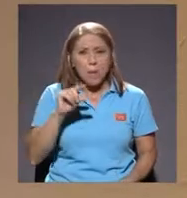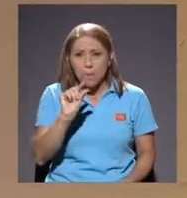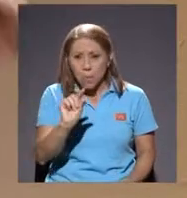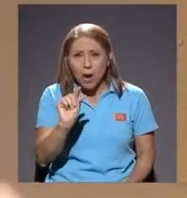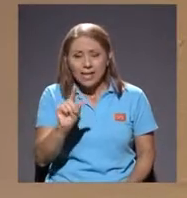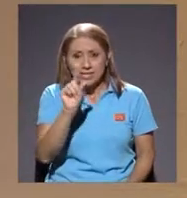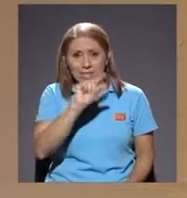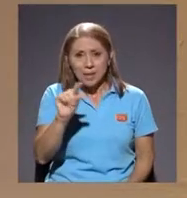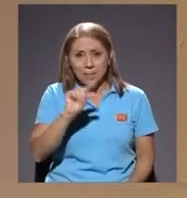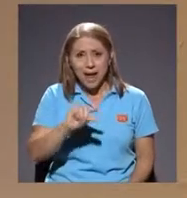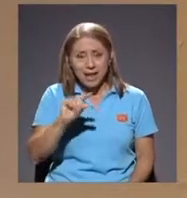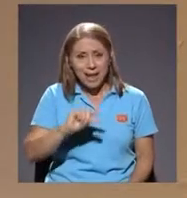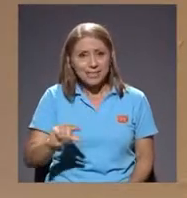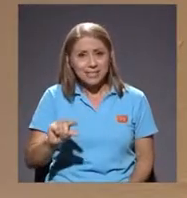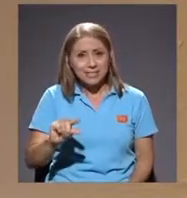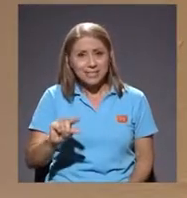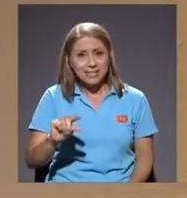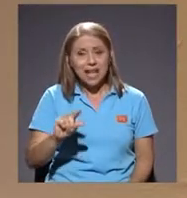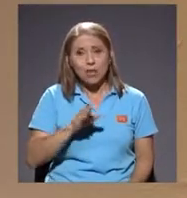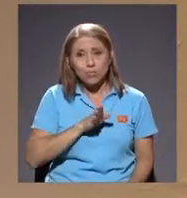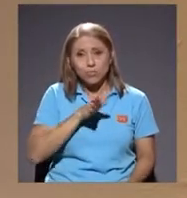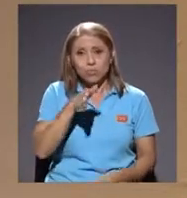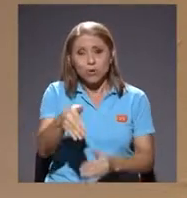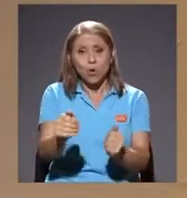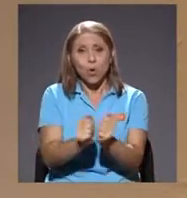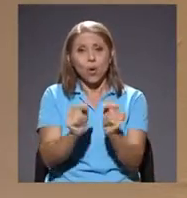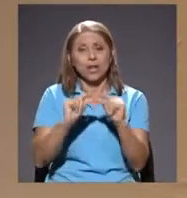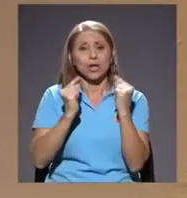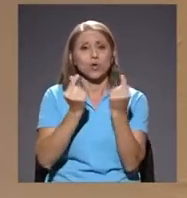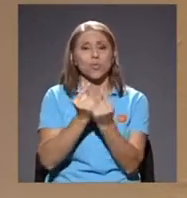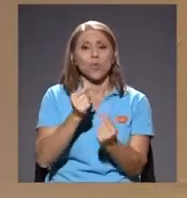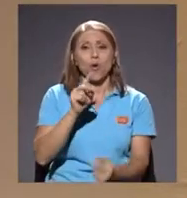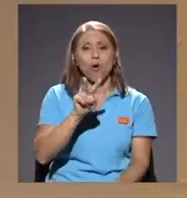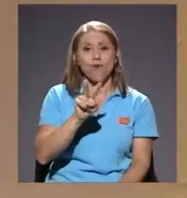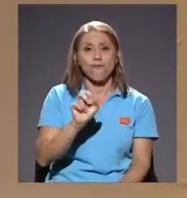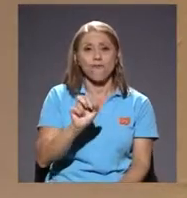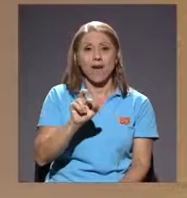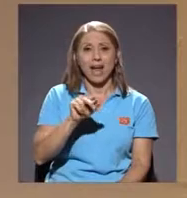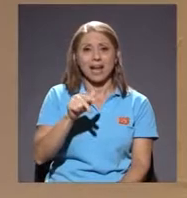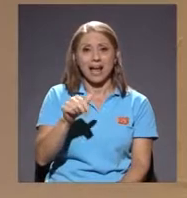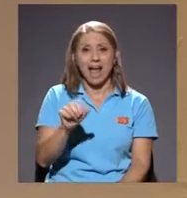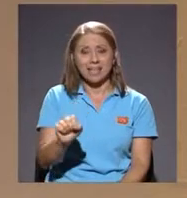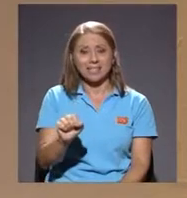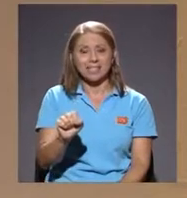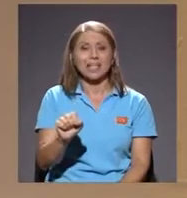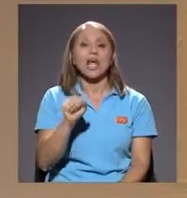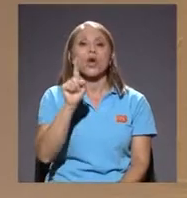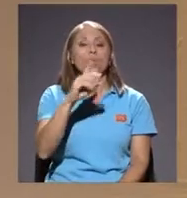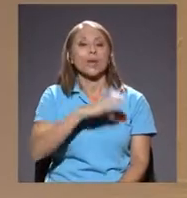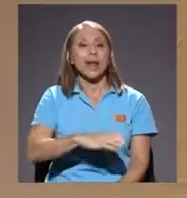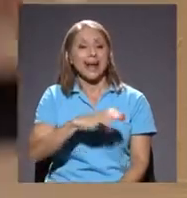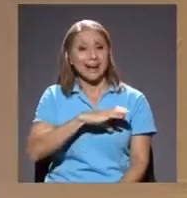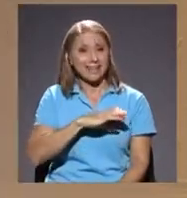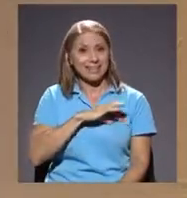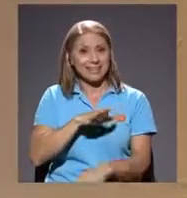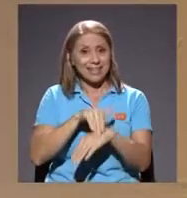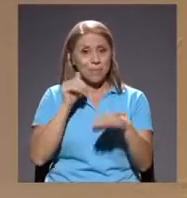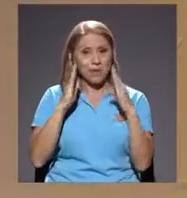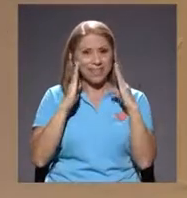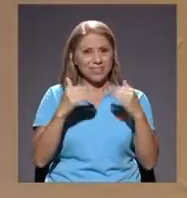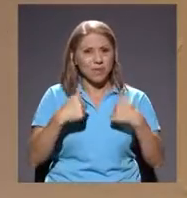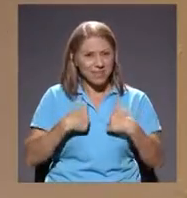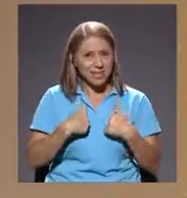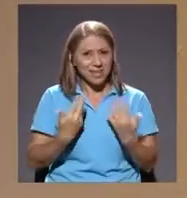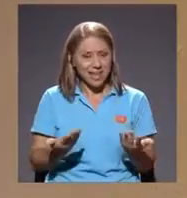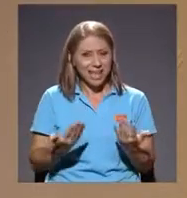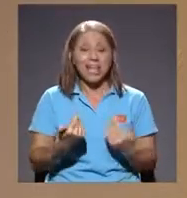semanas con el grupo vargas y una de las características que me llamó la atención es que